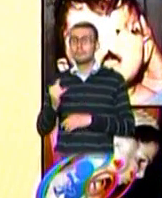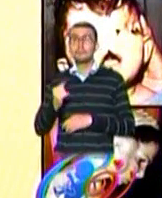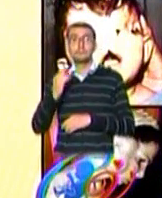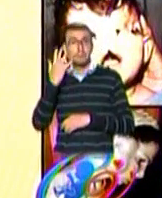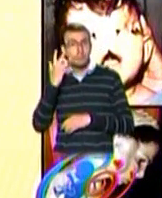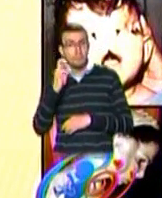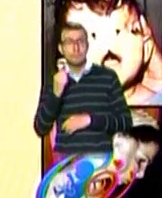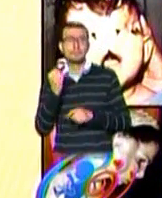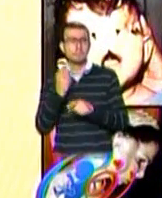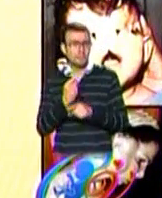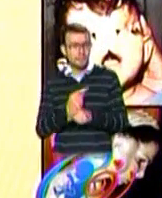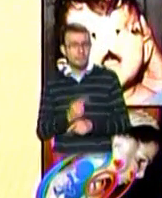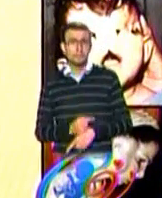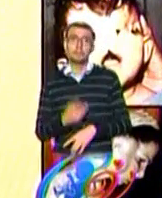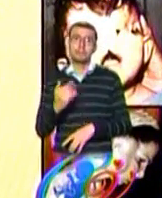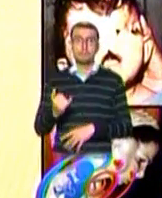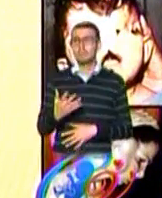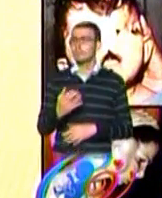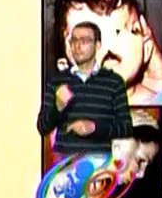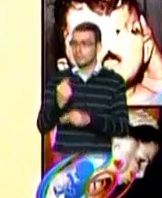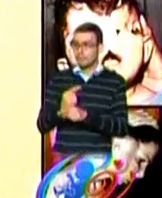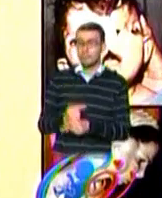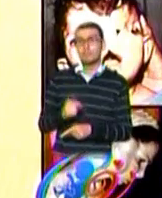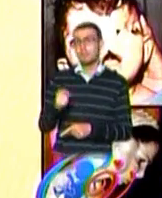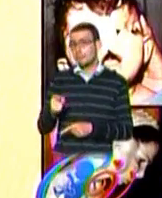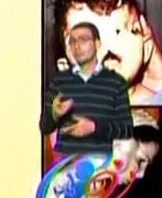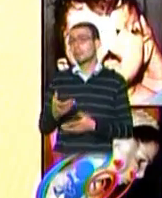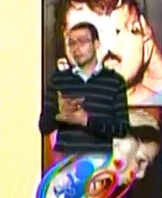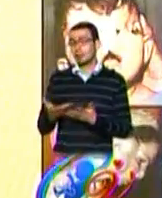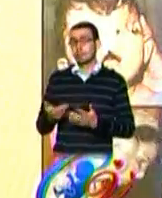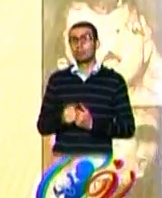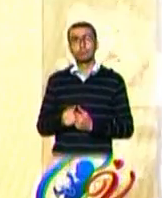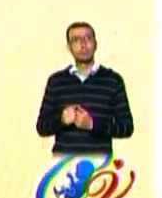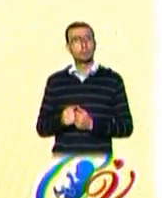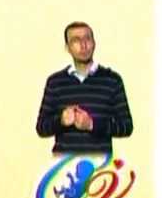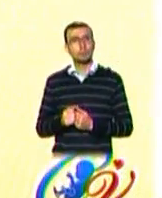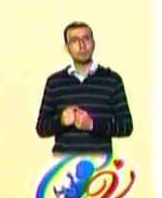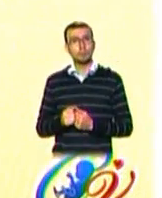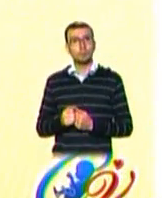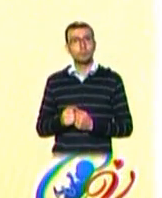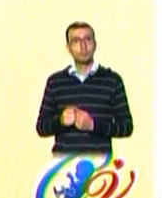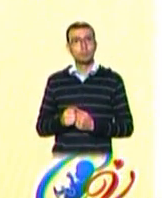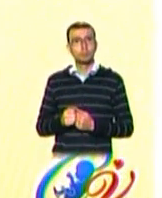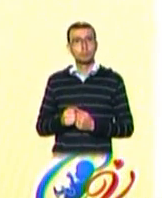vemos casos clínicos, resultados de esas radiaciones. Ahora,